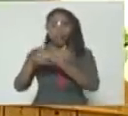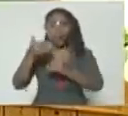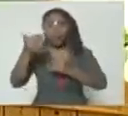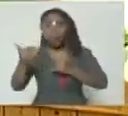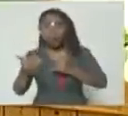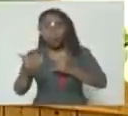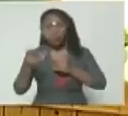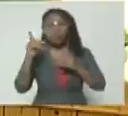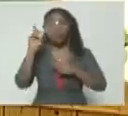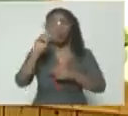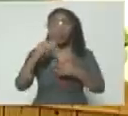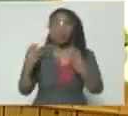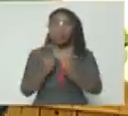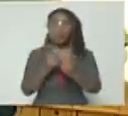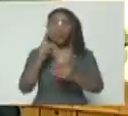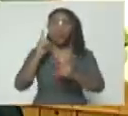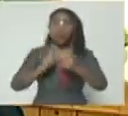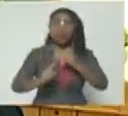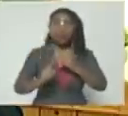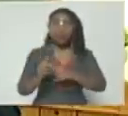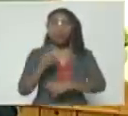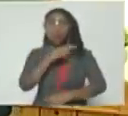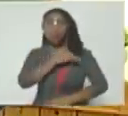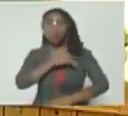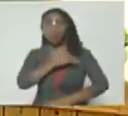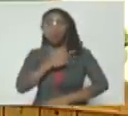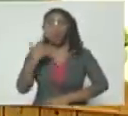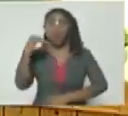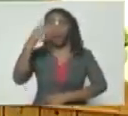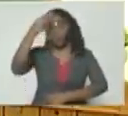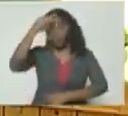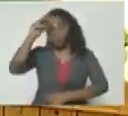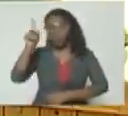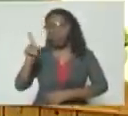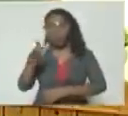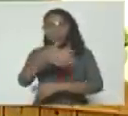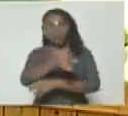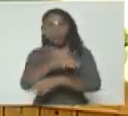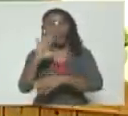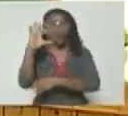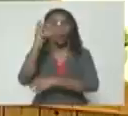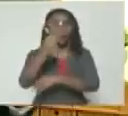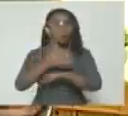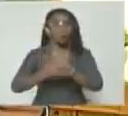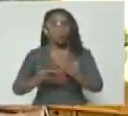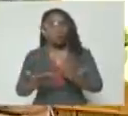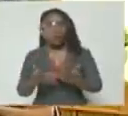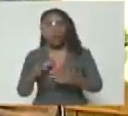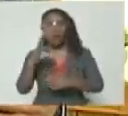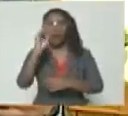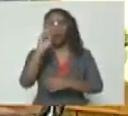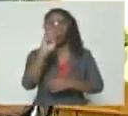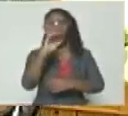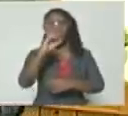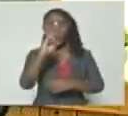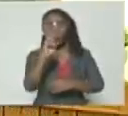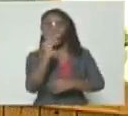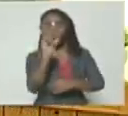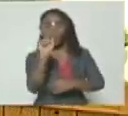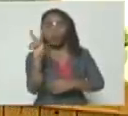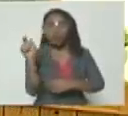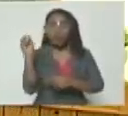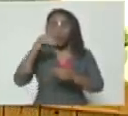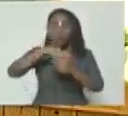los acompañó a ellos en la última misión comercial que tuvimos en México, en donde se logró que el cocuy entrara dentro